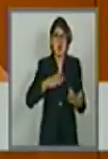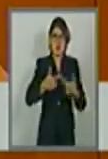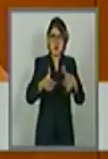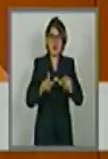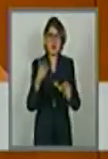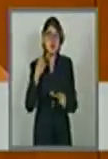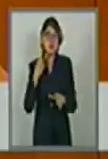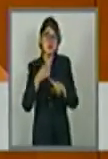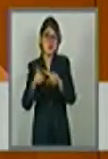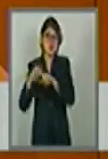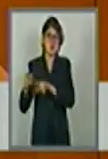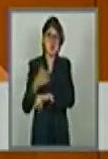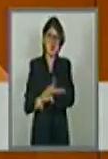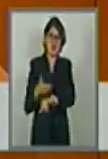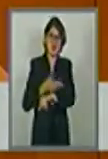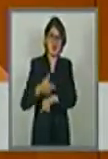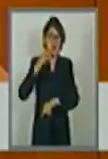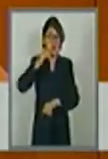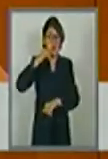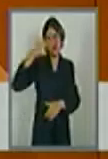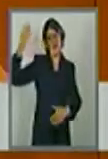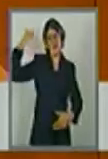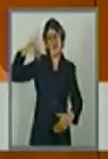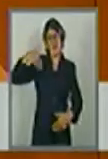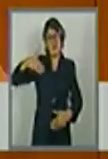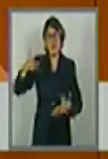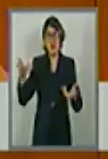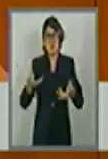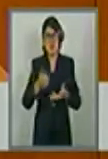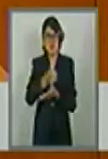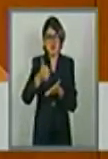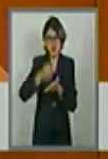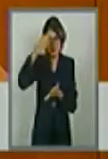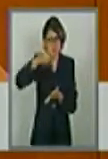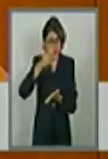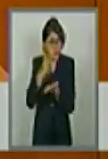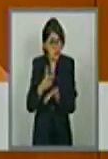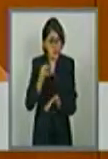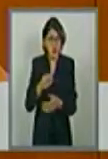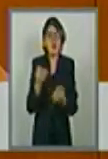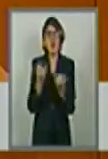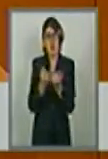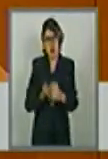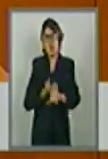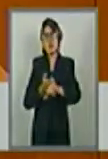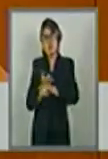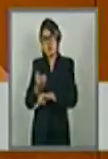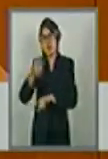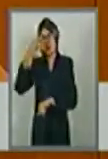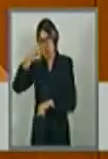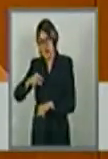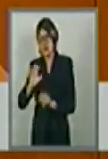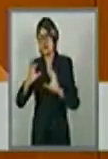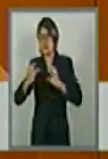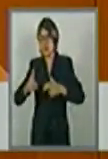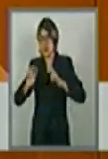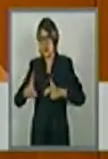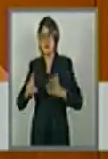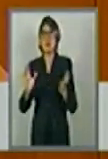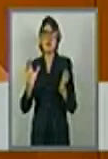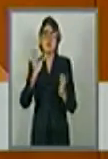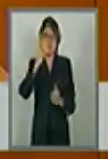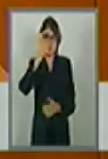proceso electoral. Y pasa no solamente en la Ciudad de México, podemos hablar del Estado de México, o de Chiapas, o de